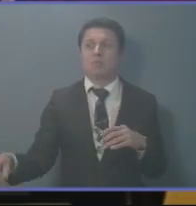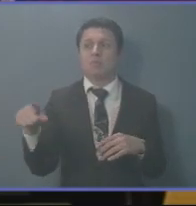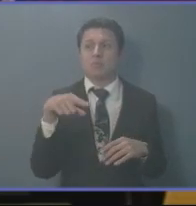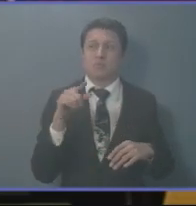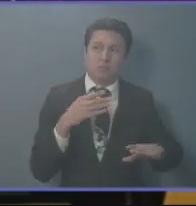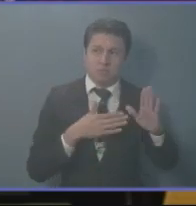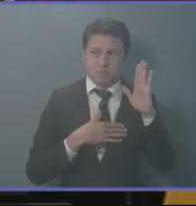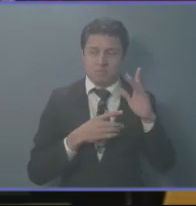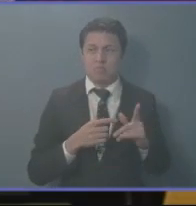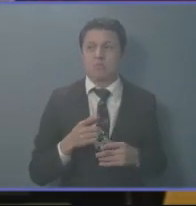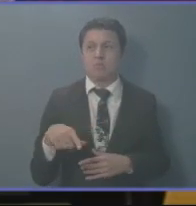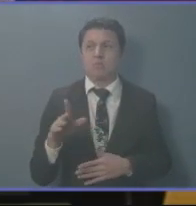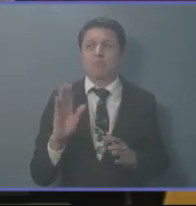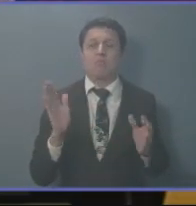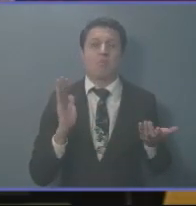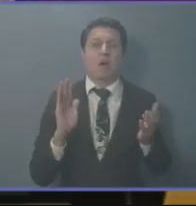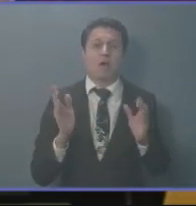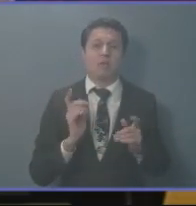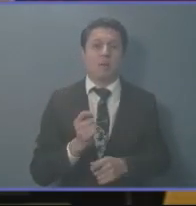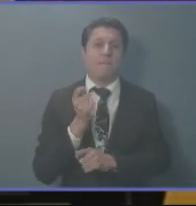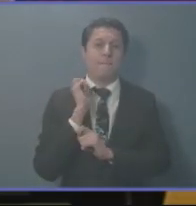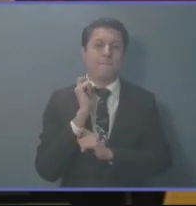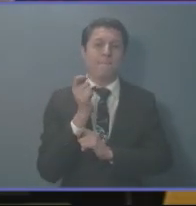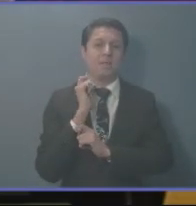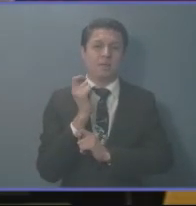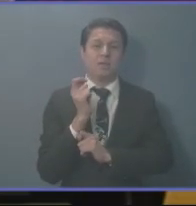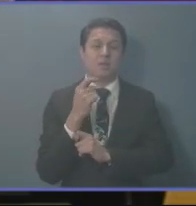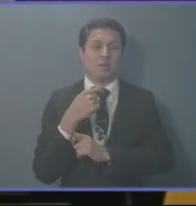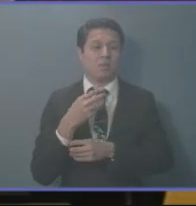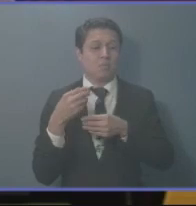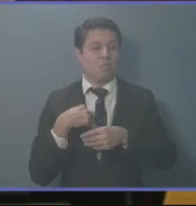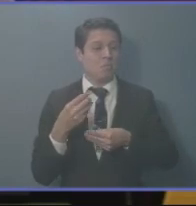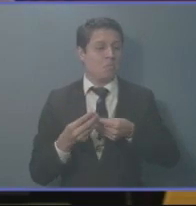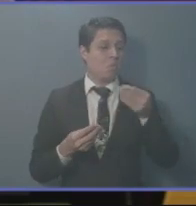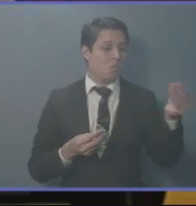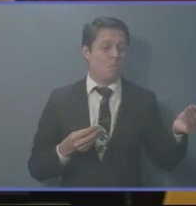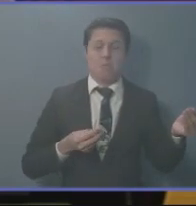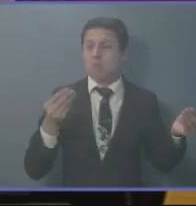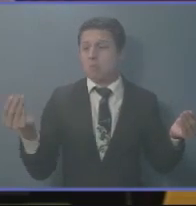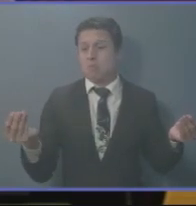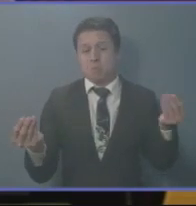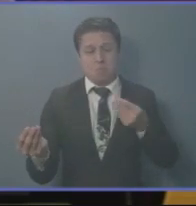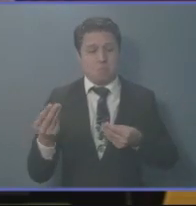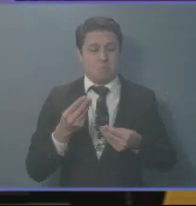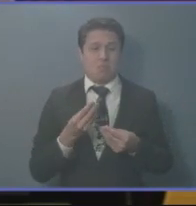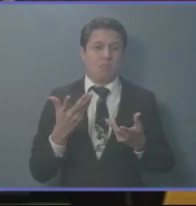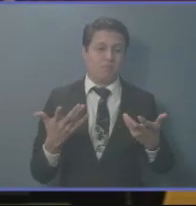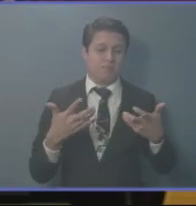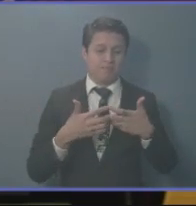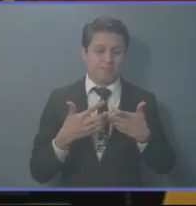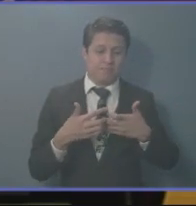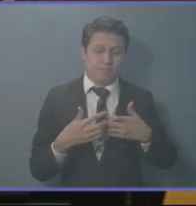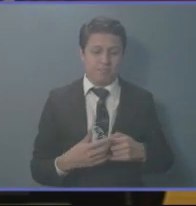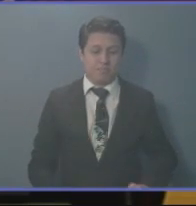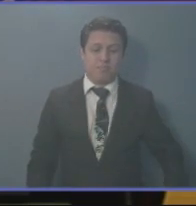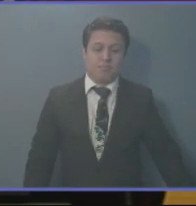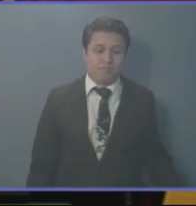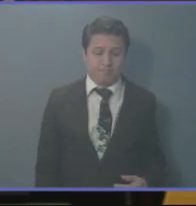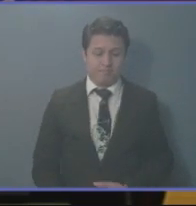de esta piñata que han hecho de espaldas a la población, es incluir a la gran empresa.